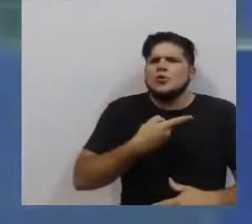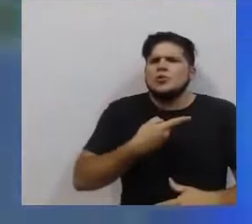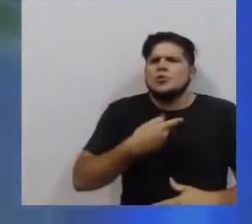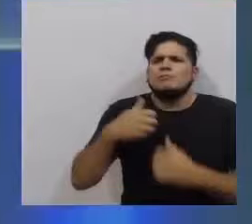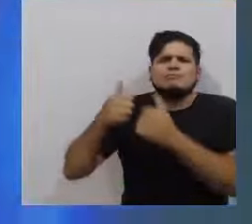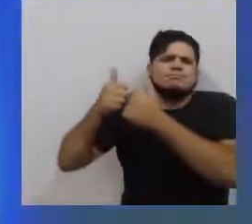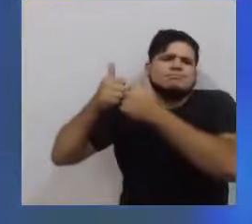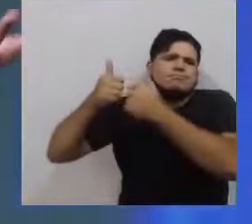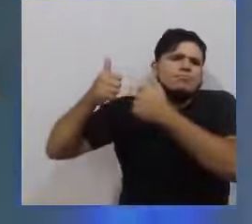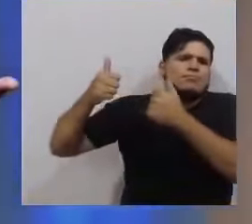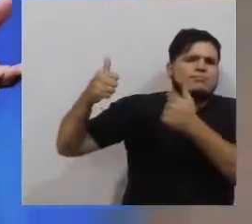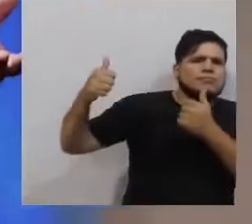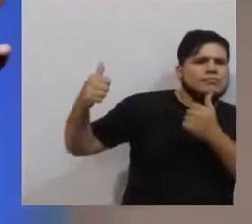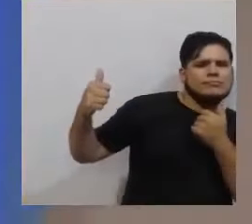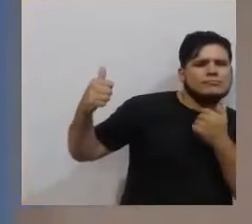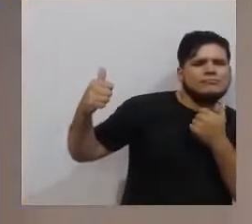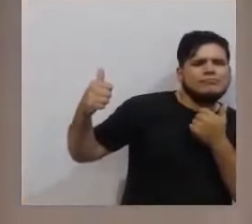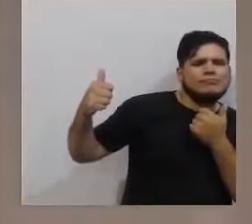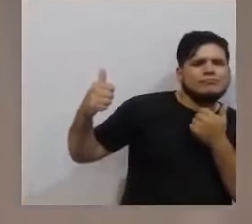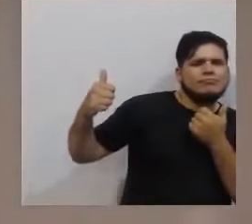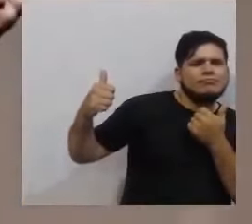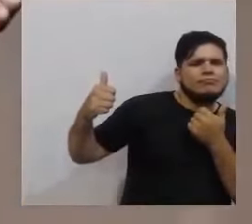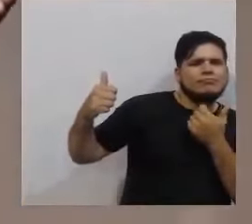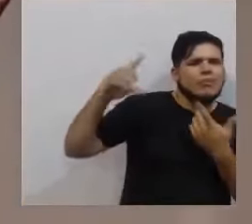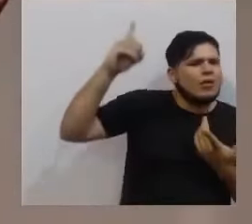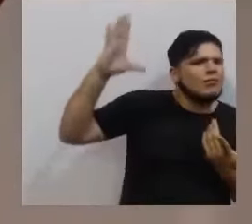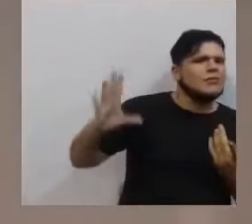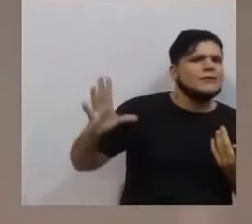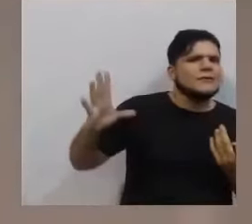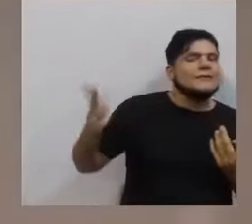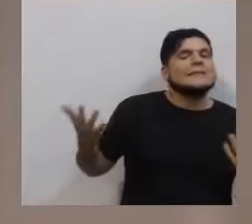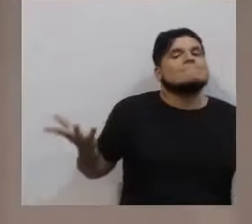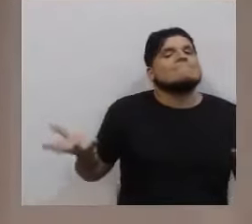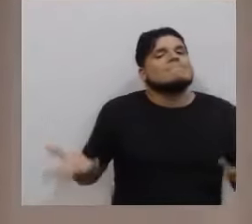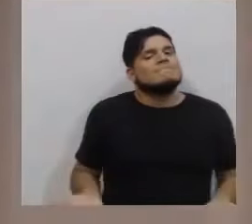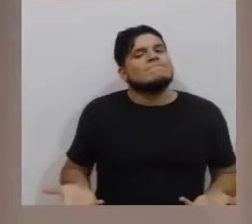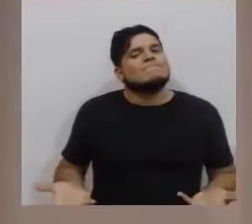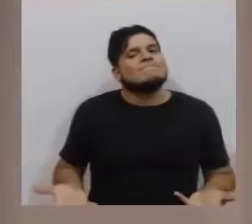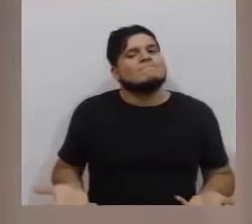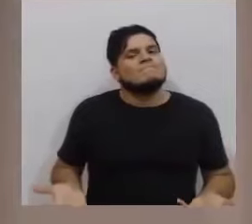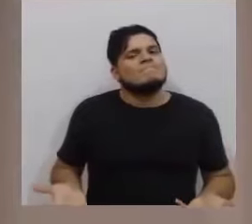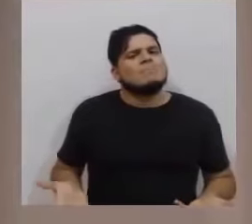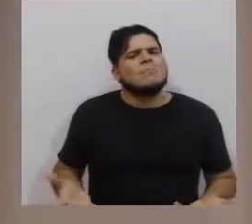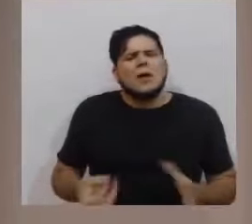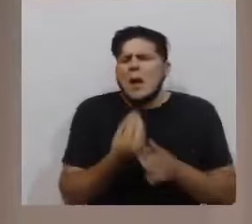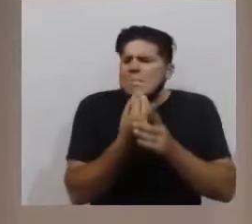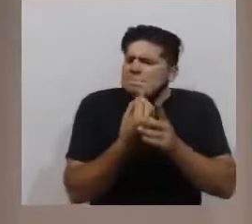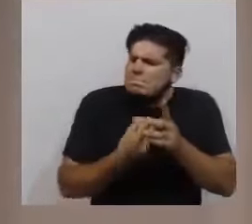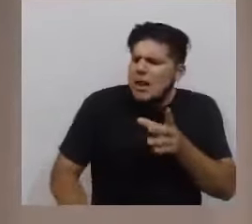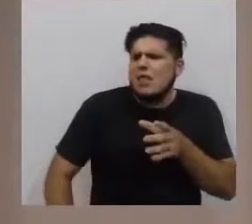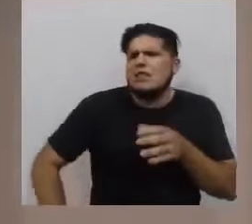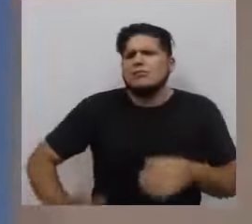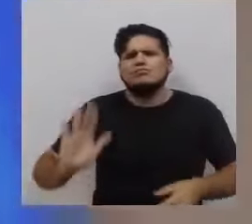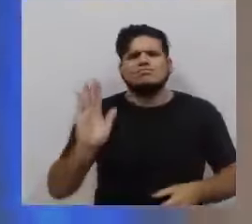aferró a la fuente nunca quiso aferrarse de esa fuente que se llama jesucristo el de